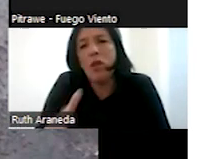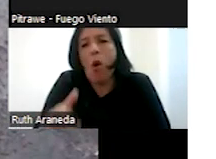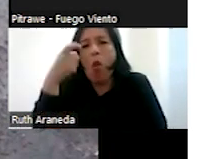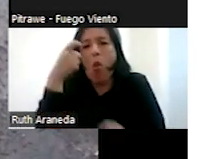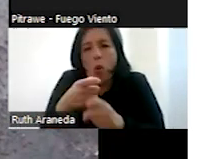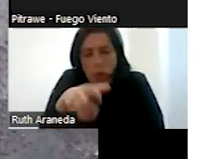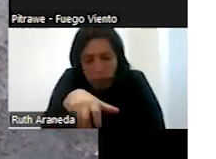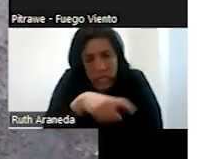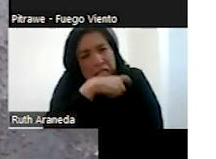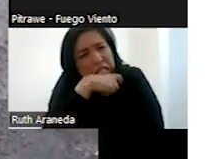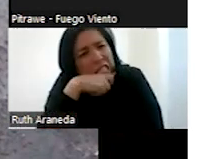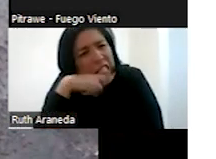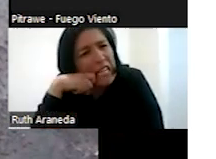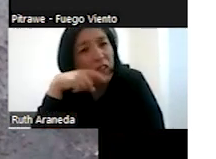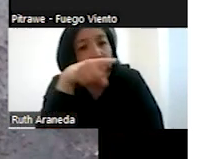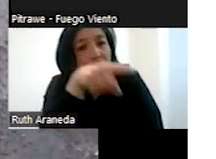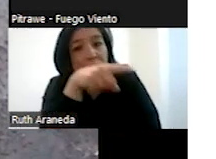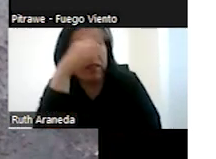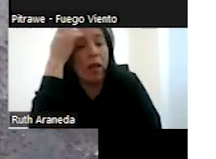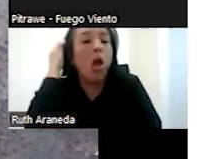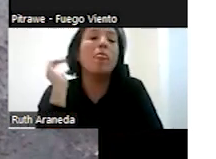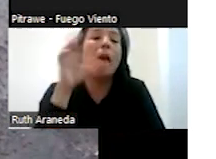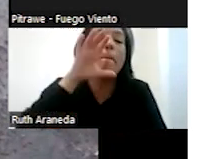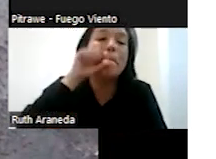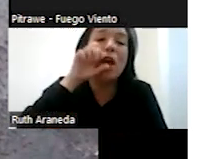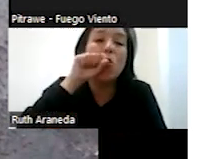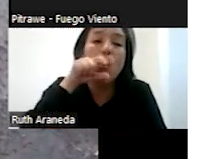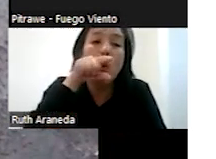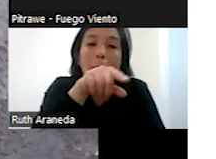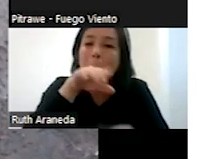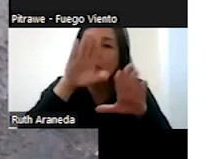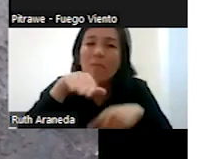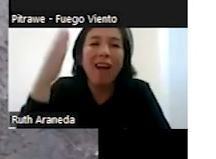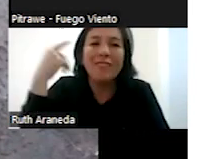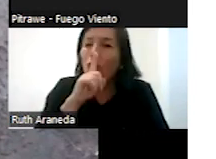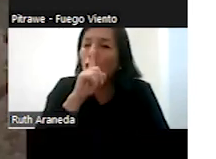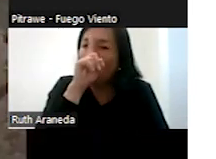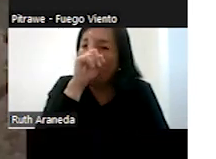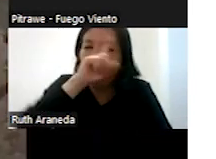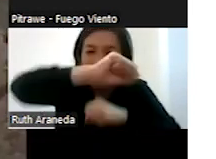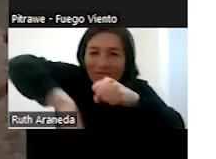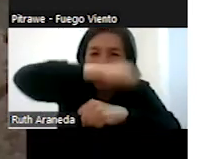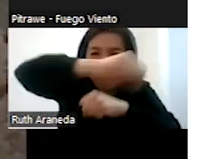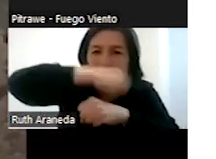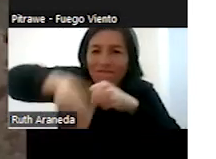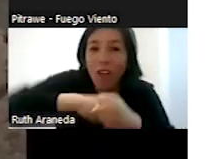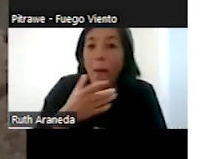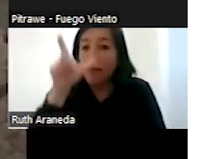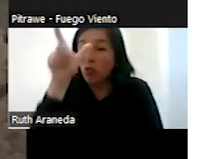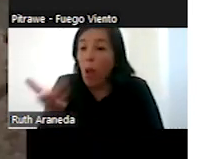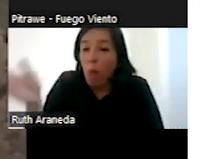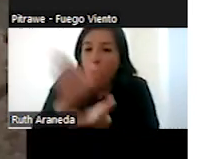es del norte obviamente, o de Perú, y eso es el patrón que se usaba en esa época, entre otros. Una cosa extraña es